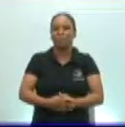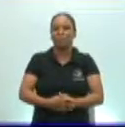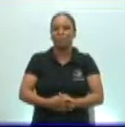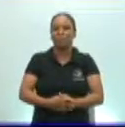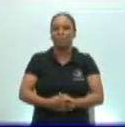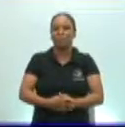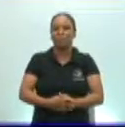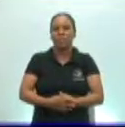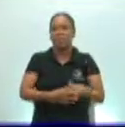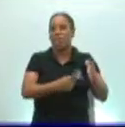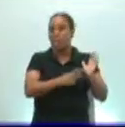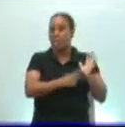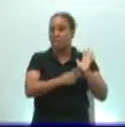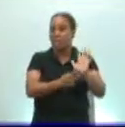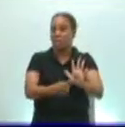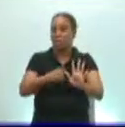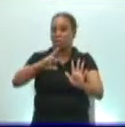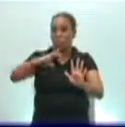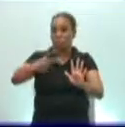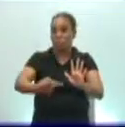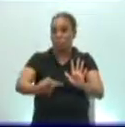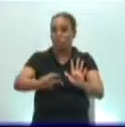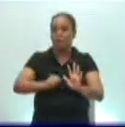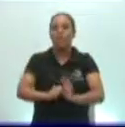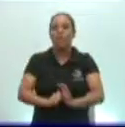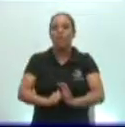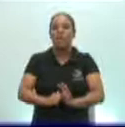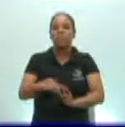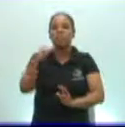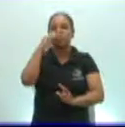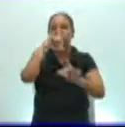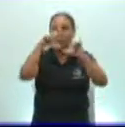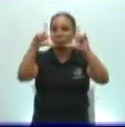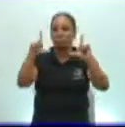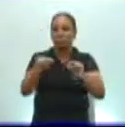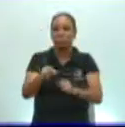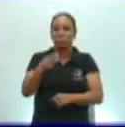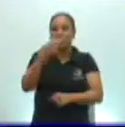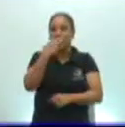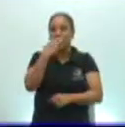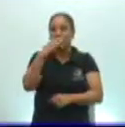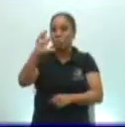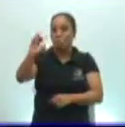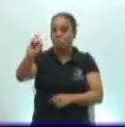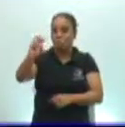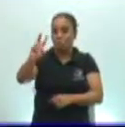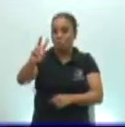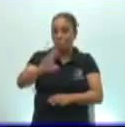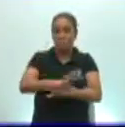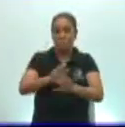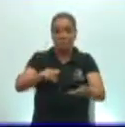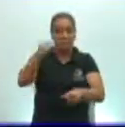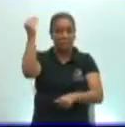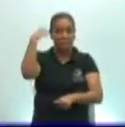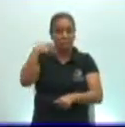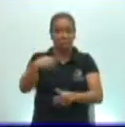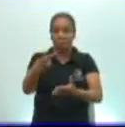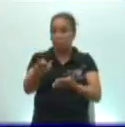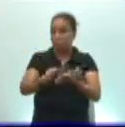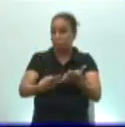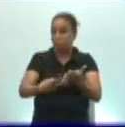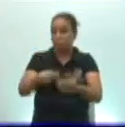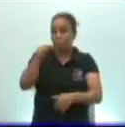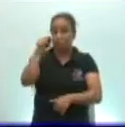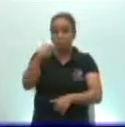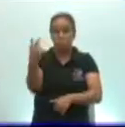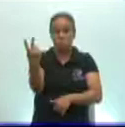Les muestro nuevamente el modelo de la sustancia dioxígeno. Ya sabemos que estamos representando en ese modelo